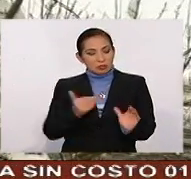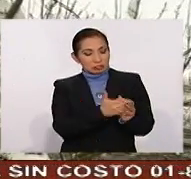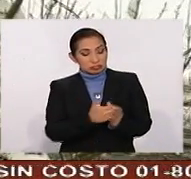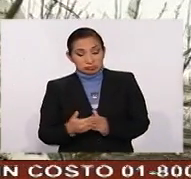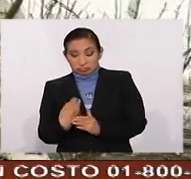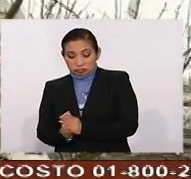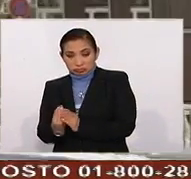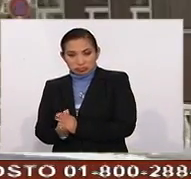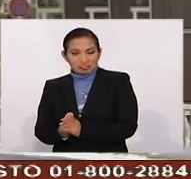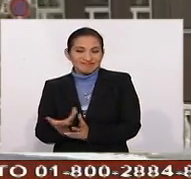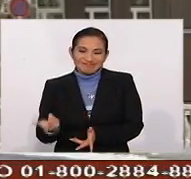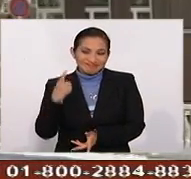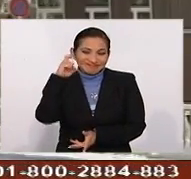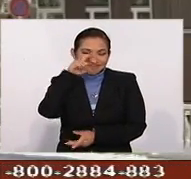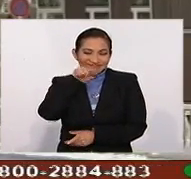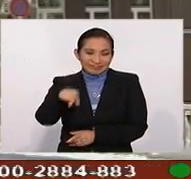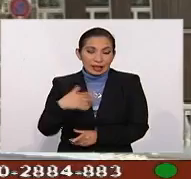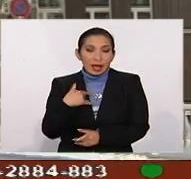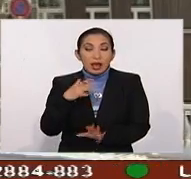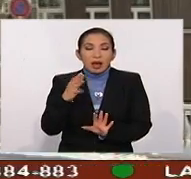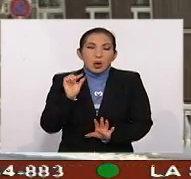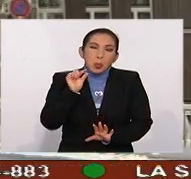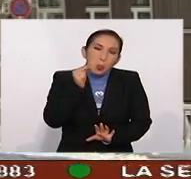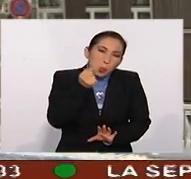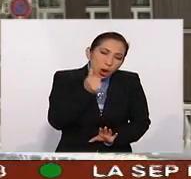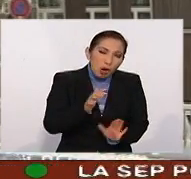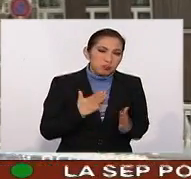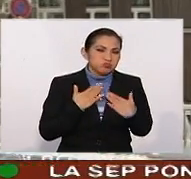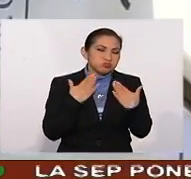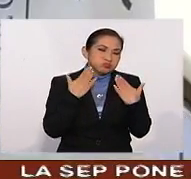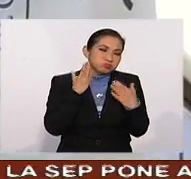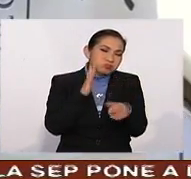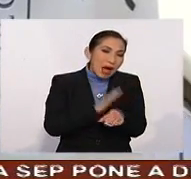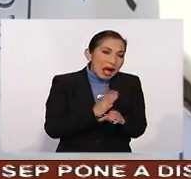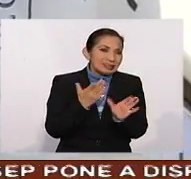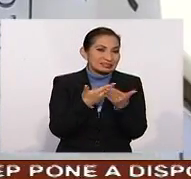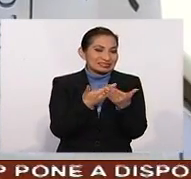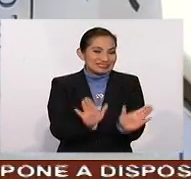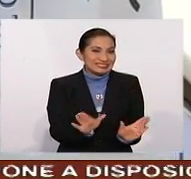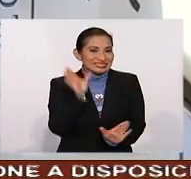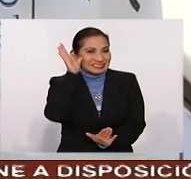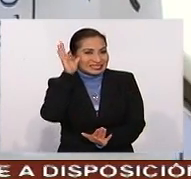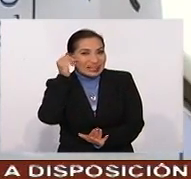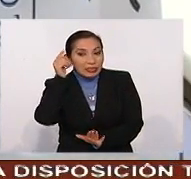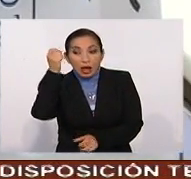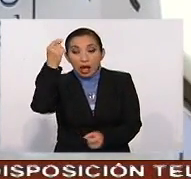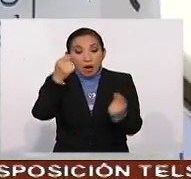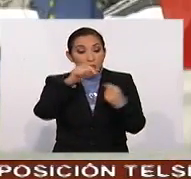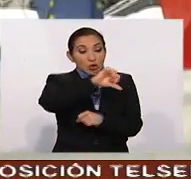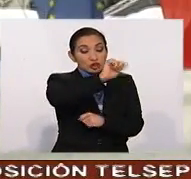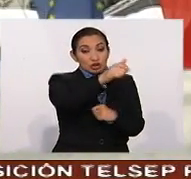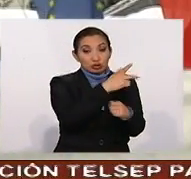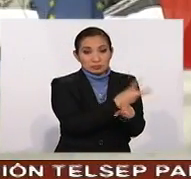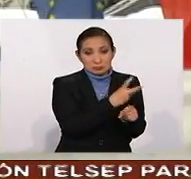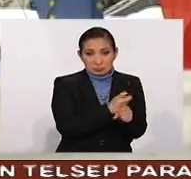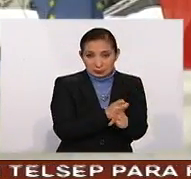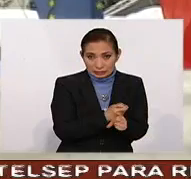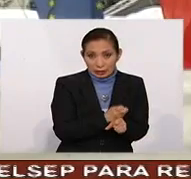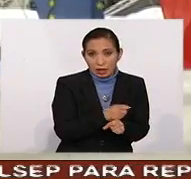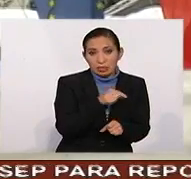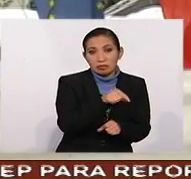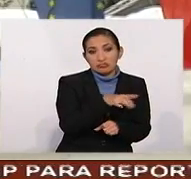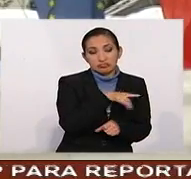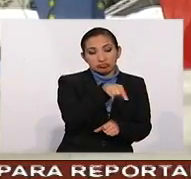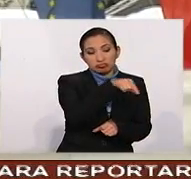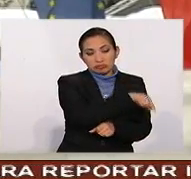Han participado, han sido un poco más comprensivos con China que algunos de los otros invitados que